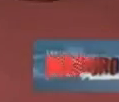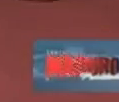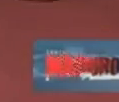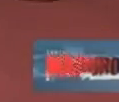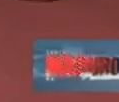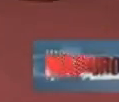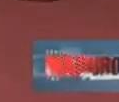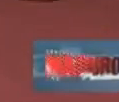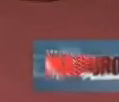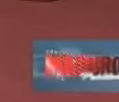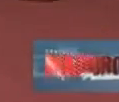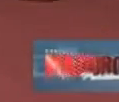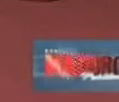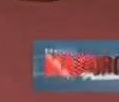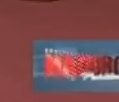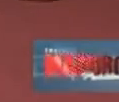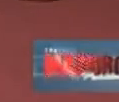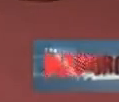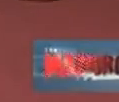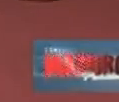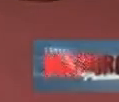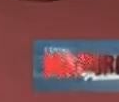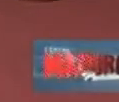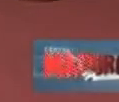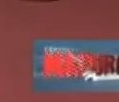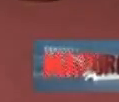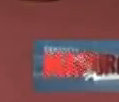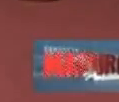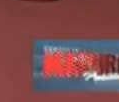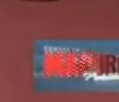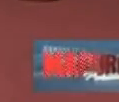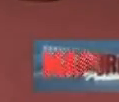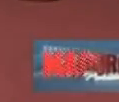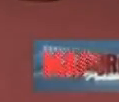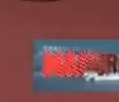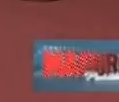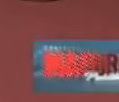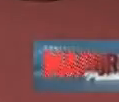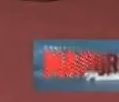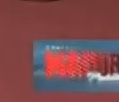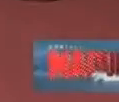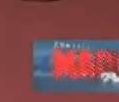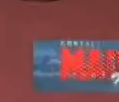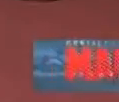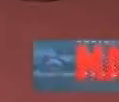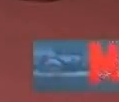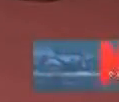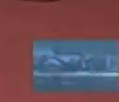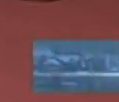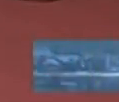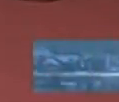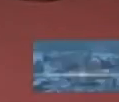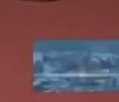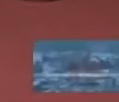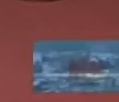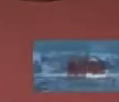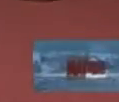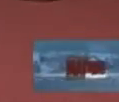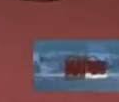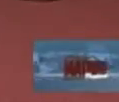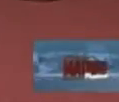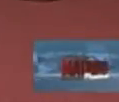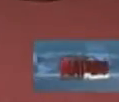nosotros, más solidaridad, más ojos brillantes, ojos brillanticos. Uno va caminando y ve los ojos brillantes de